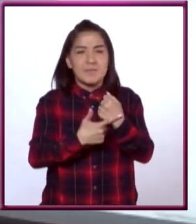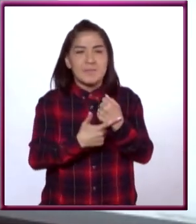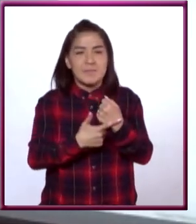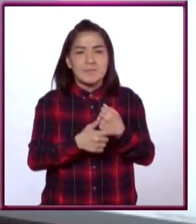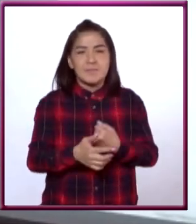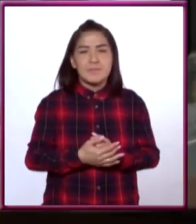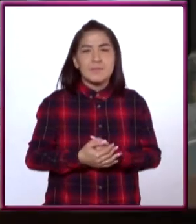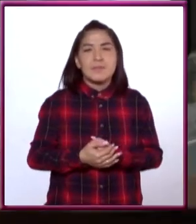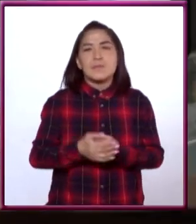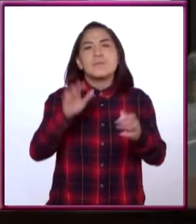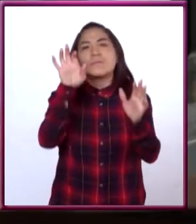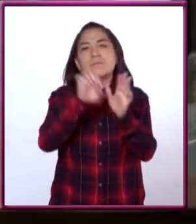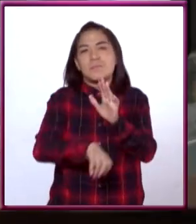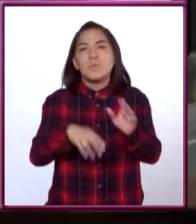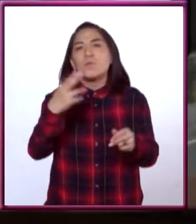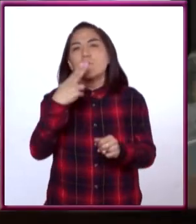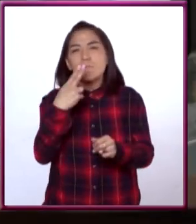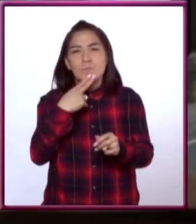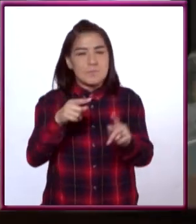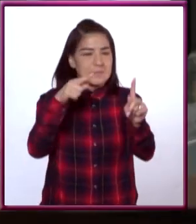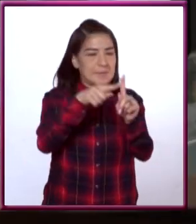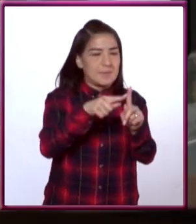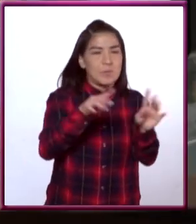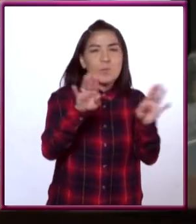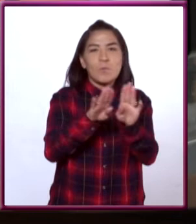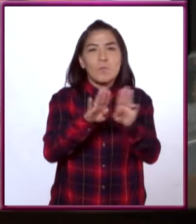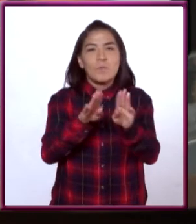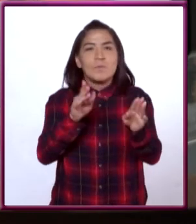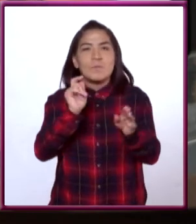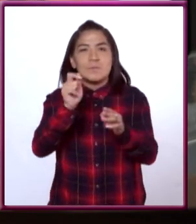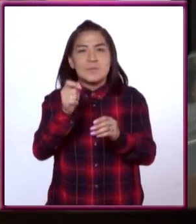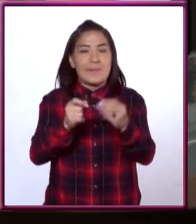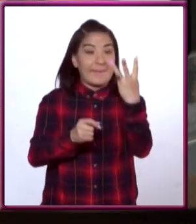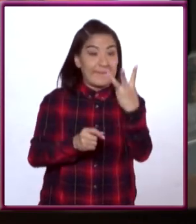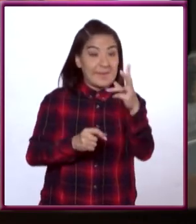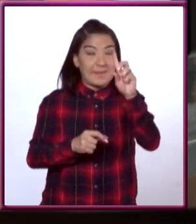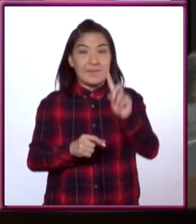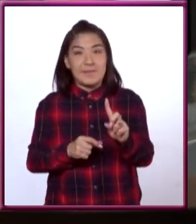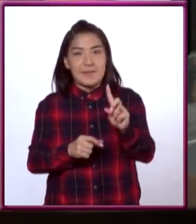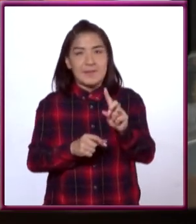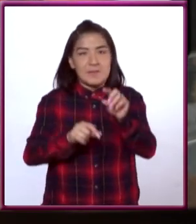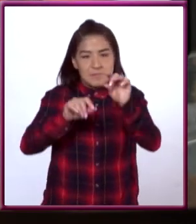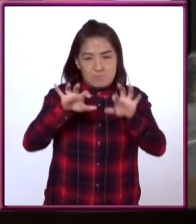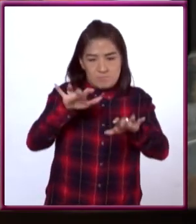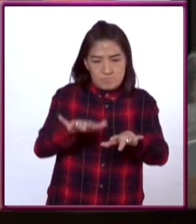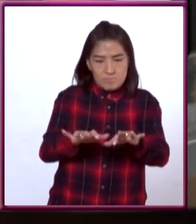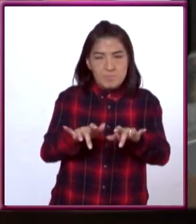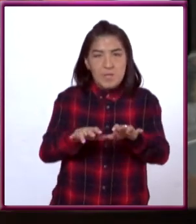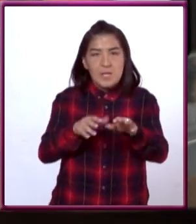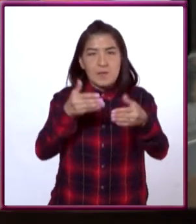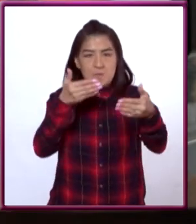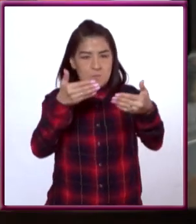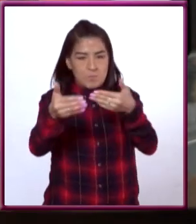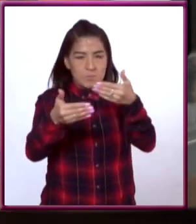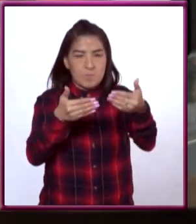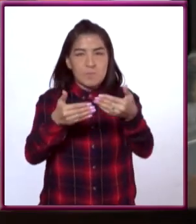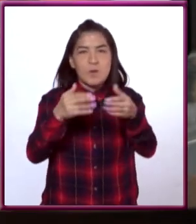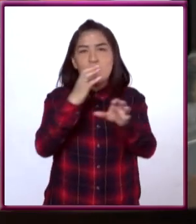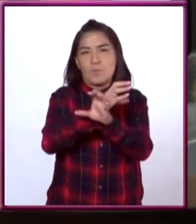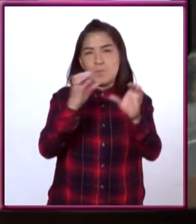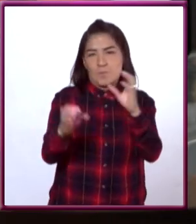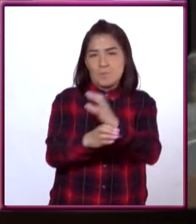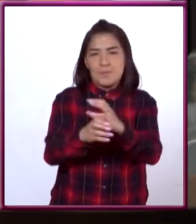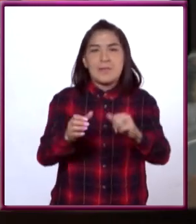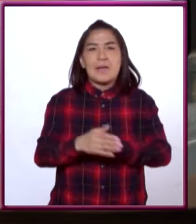un software que se utiliza para modelar en 3 dimensiones en la computadora